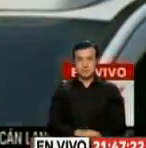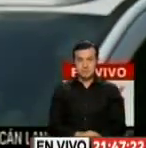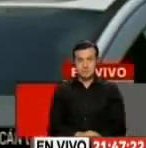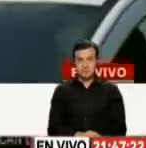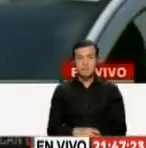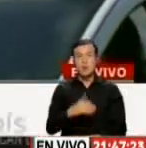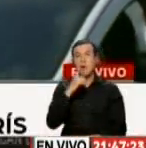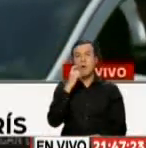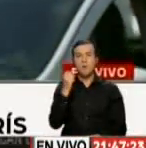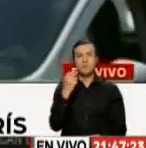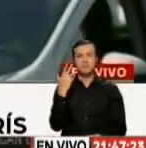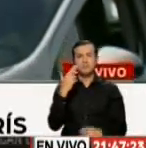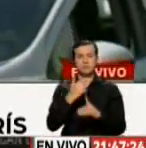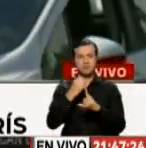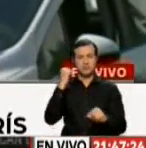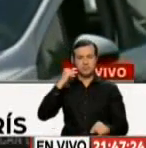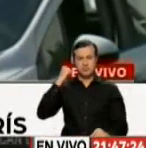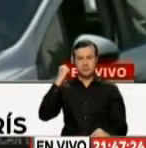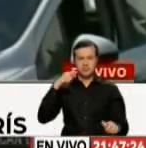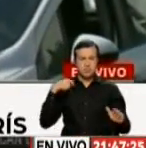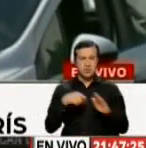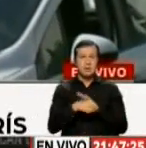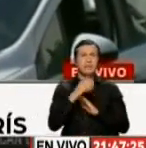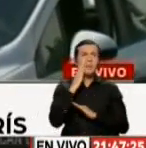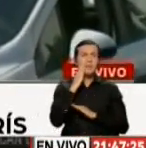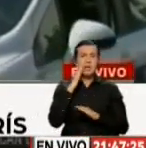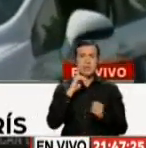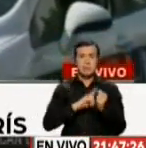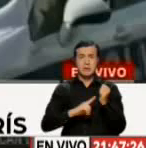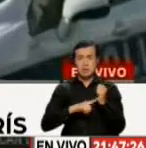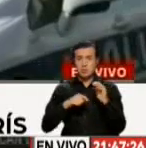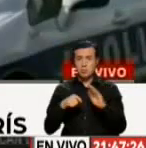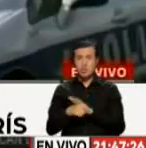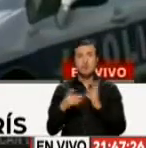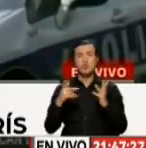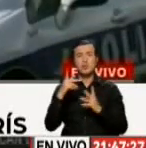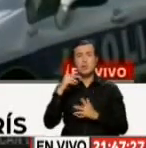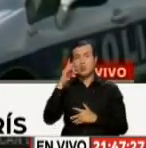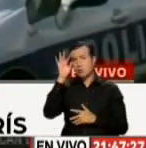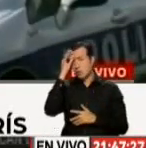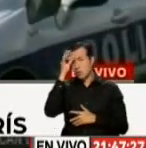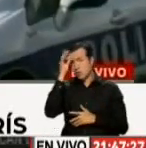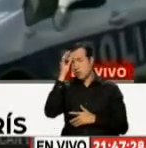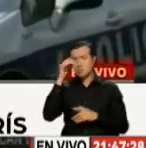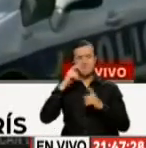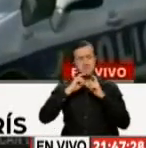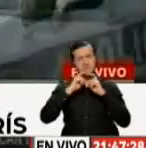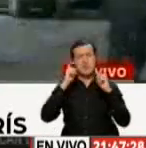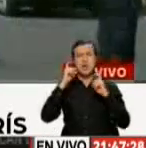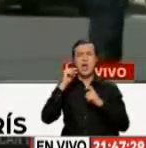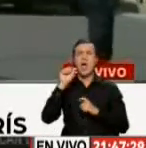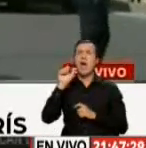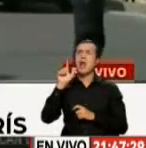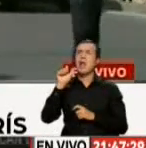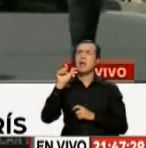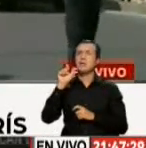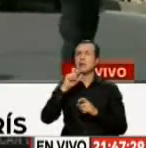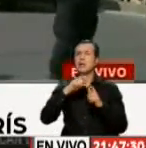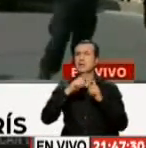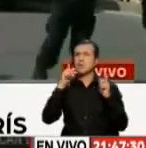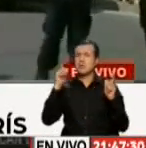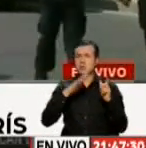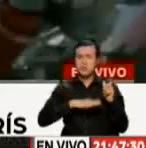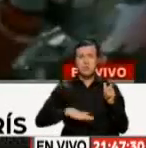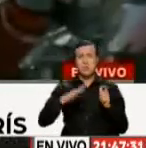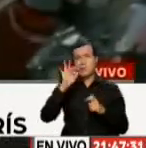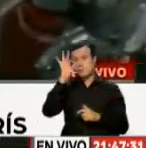Y un hombre armado con un cuchillo mató a su madre y a su hermana en Francia al grito de «Alá es grande». El hecho se dio en Repes, un suburbio